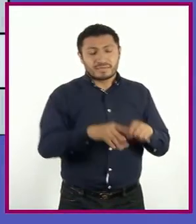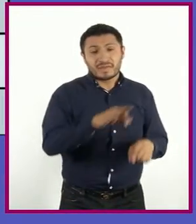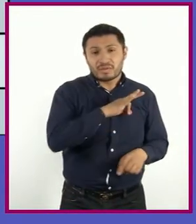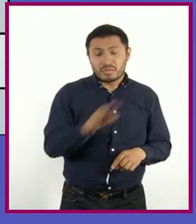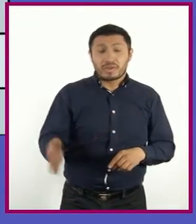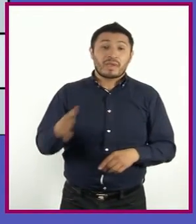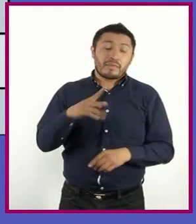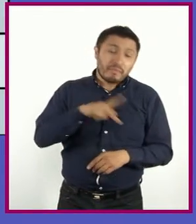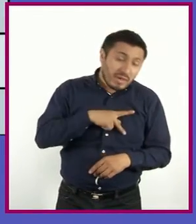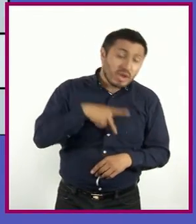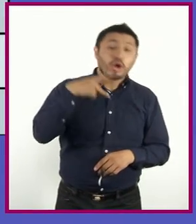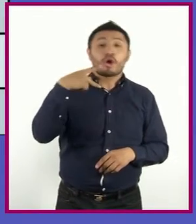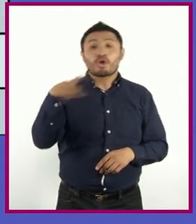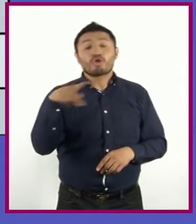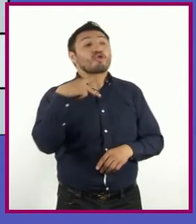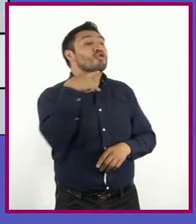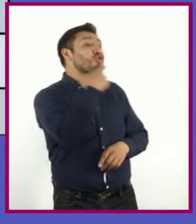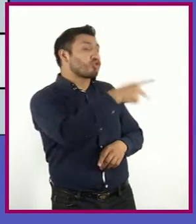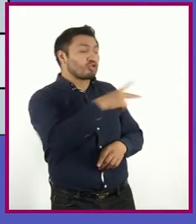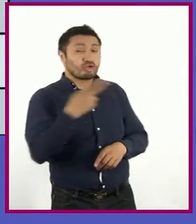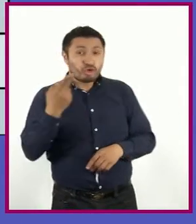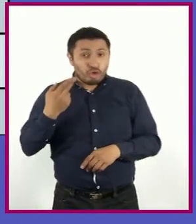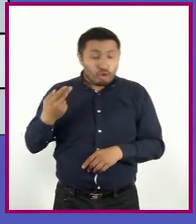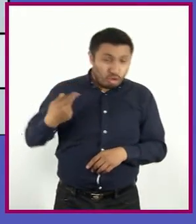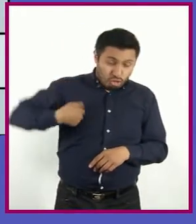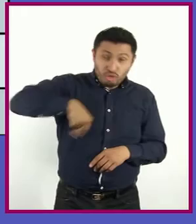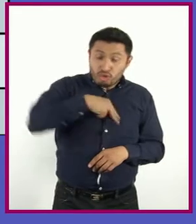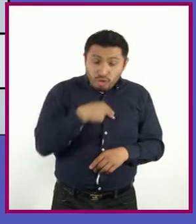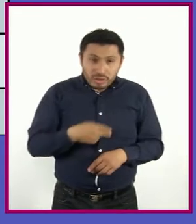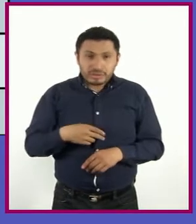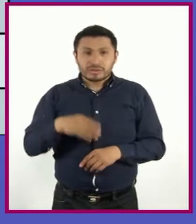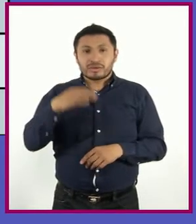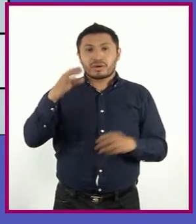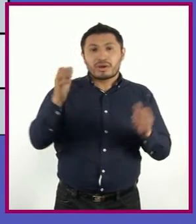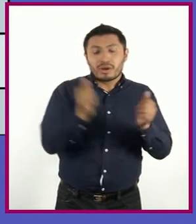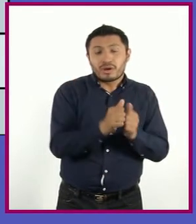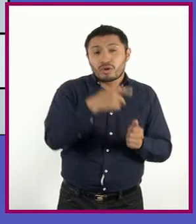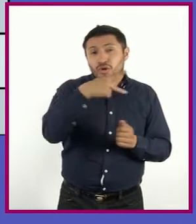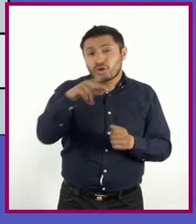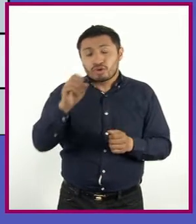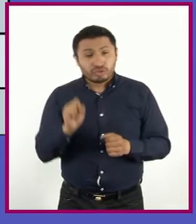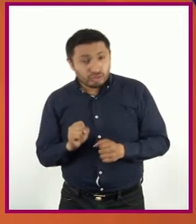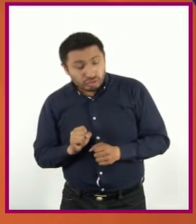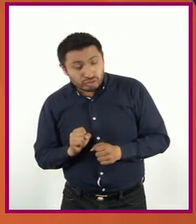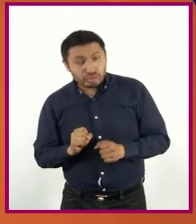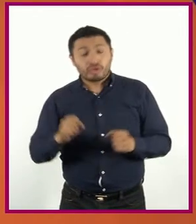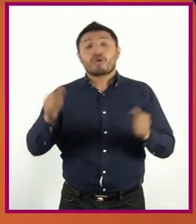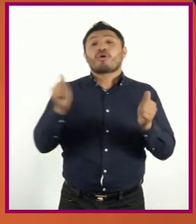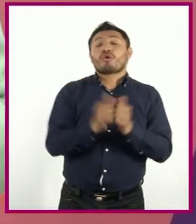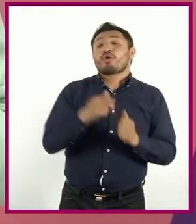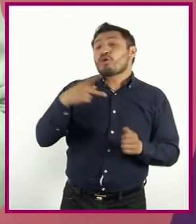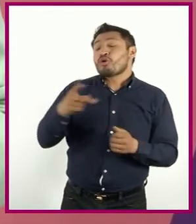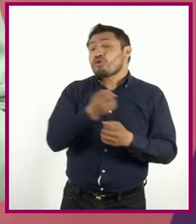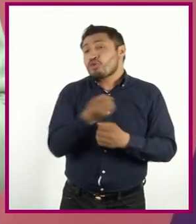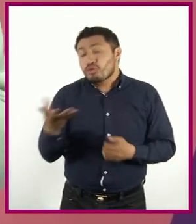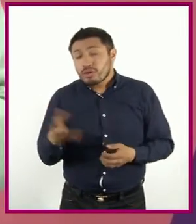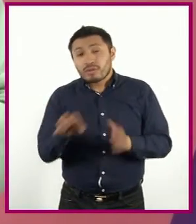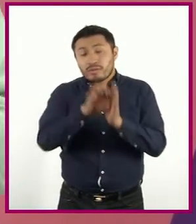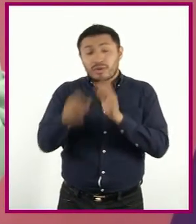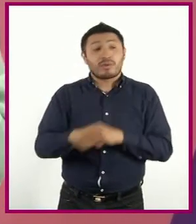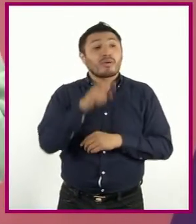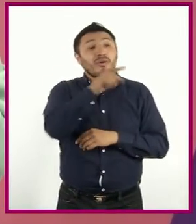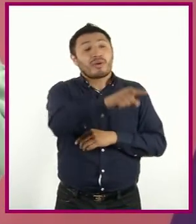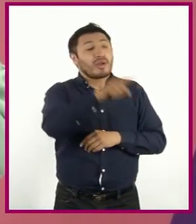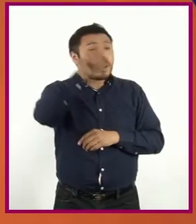mío, tuyo, suyo, nuestro, con sus femeninos y plurales. Por ejemplo, aquella casa